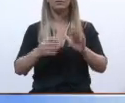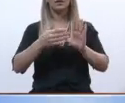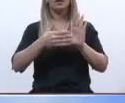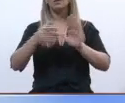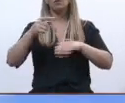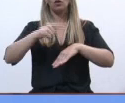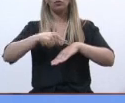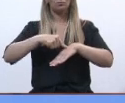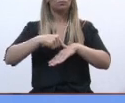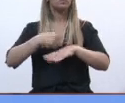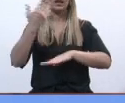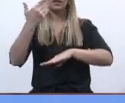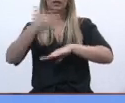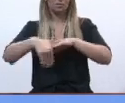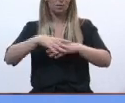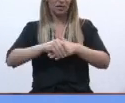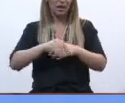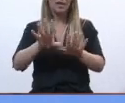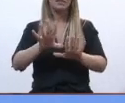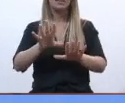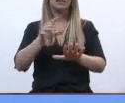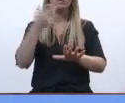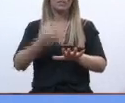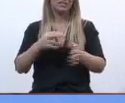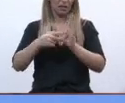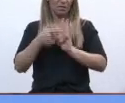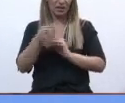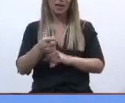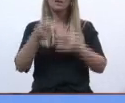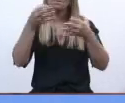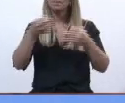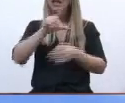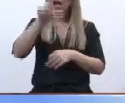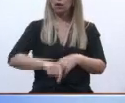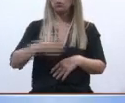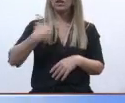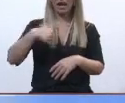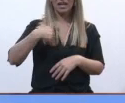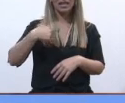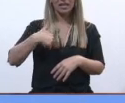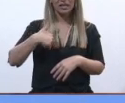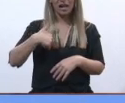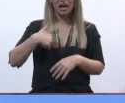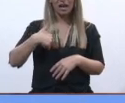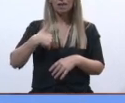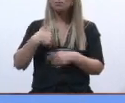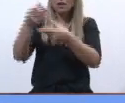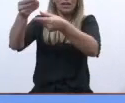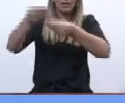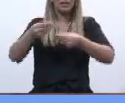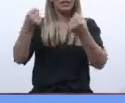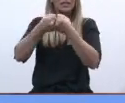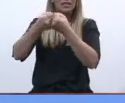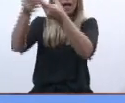interpretamos en 1994, querría decir tal y como la República Argentina recibe este tratado.